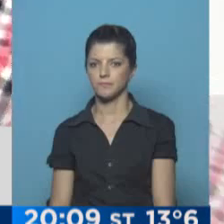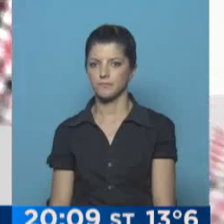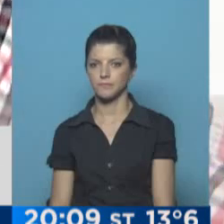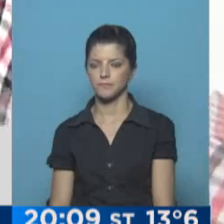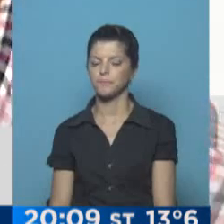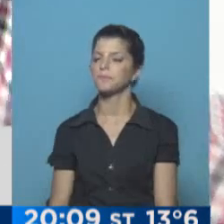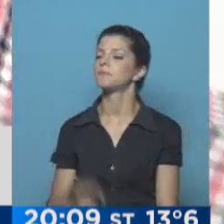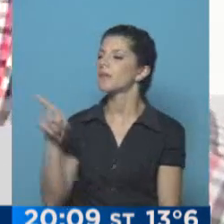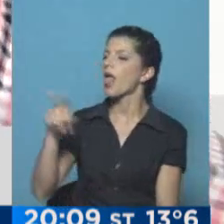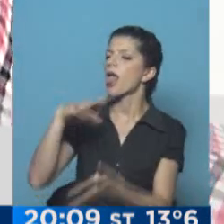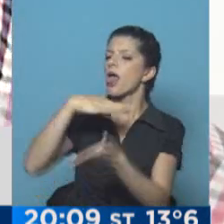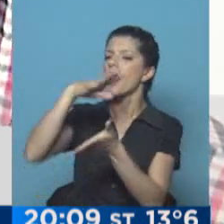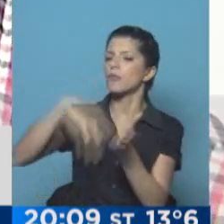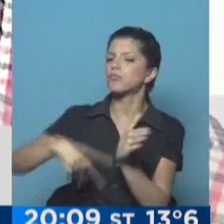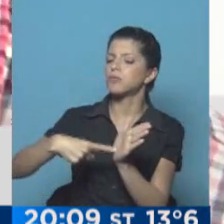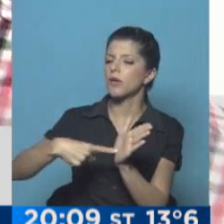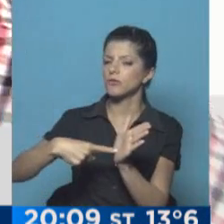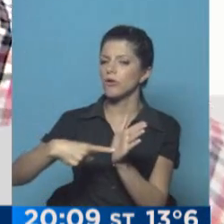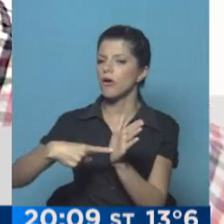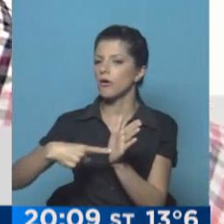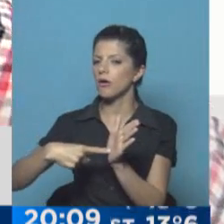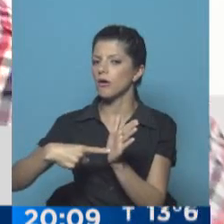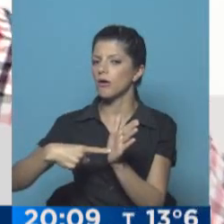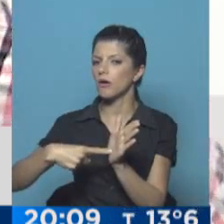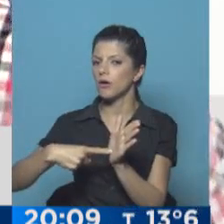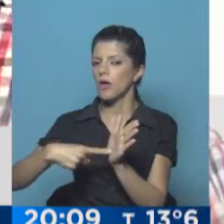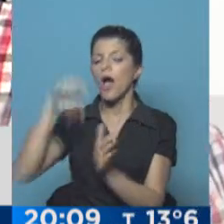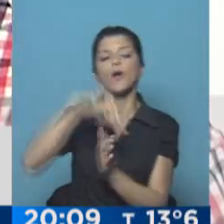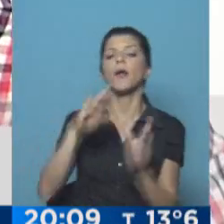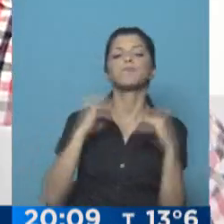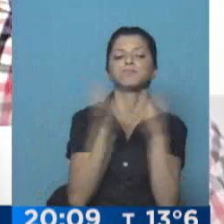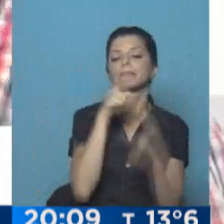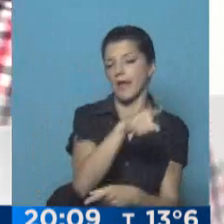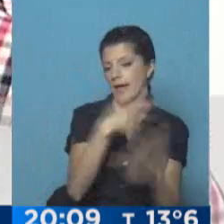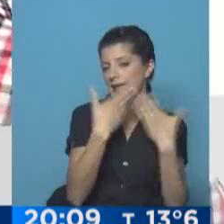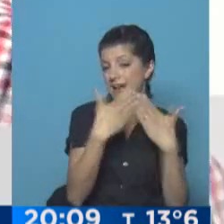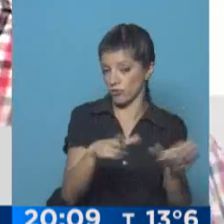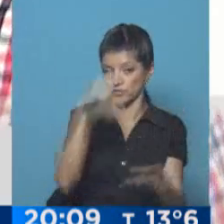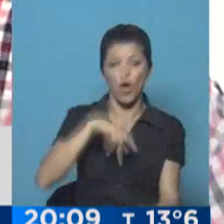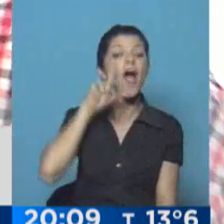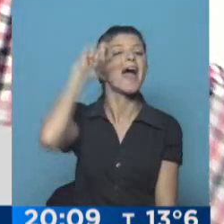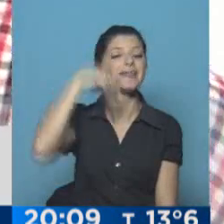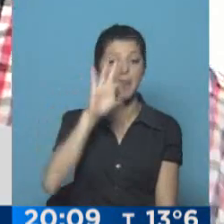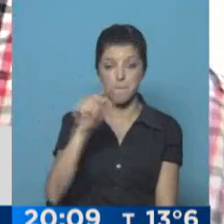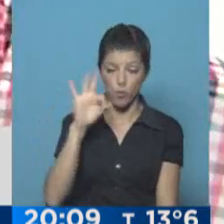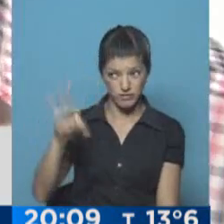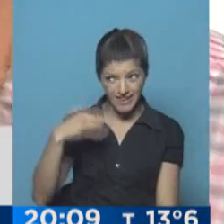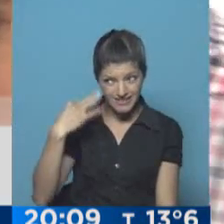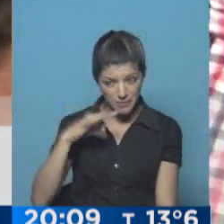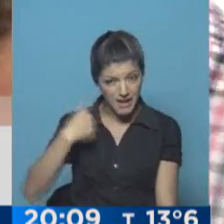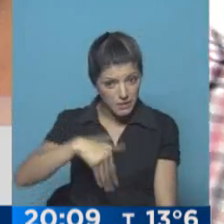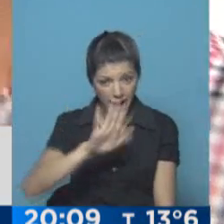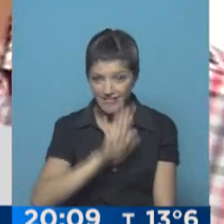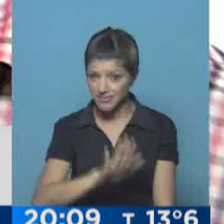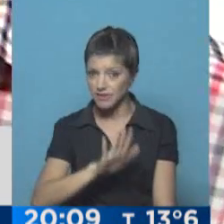esta nota finalizó con la renuncia de Niembro a su primera candidatura. ¿Ustedes preveían que podía llegar a pasar esto?